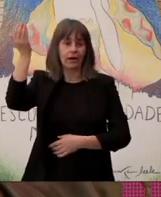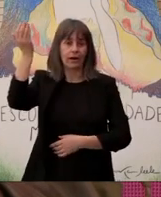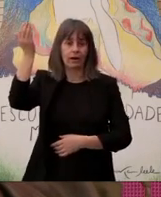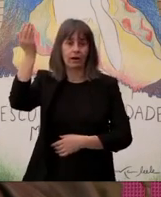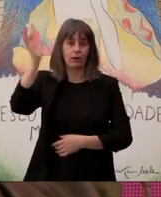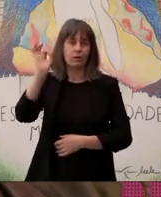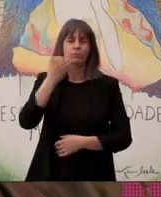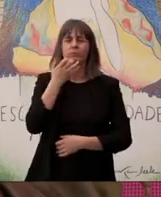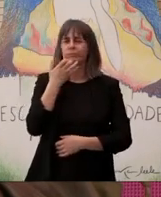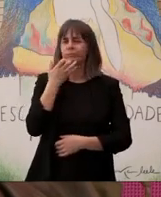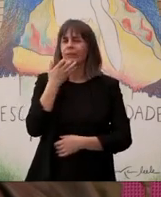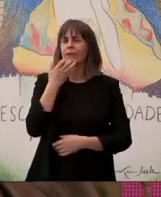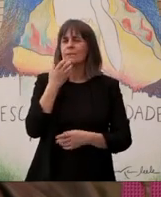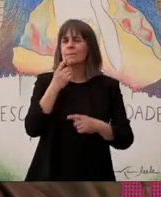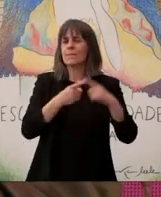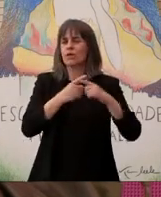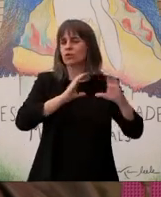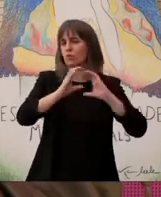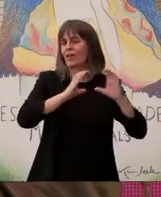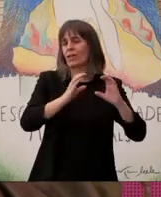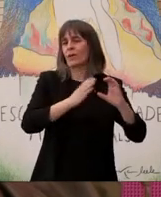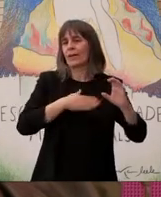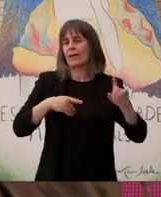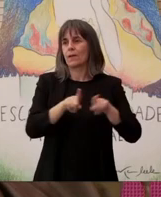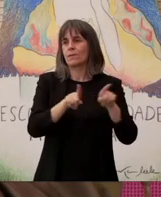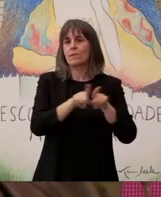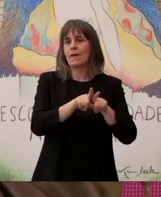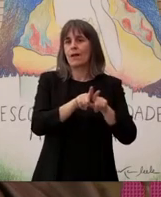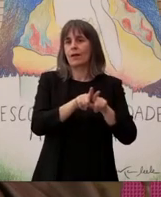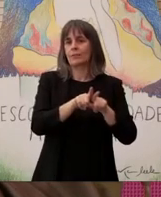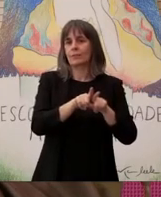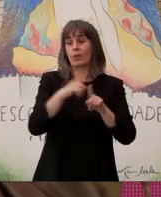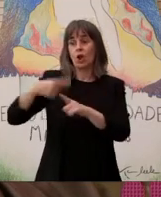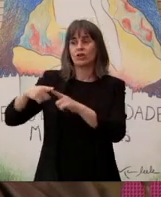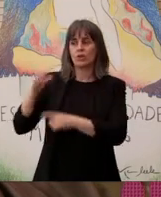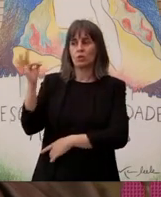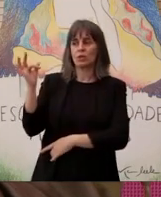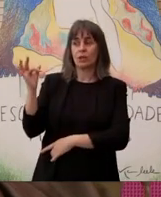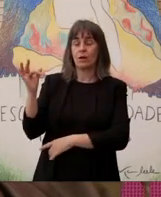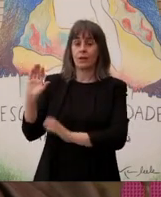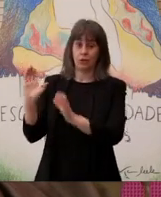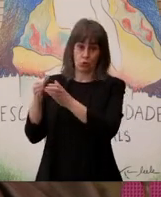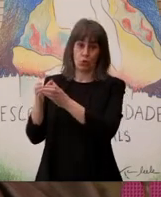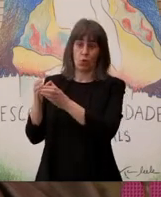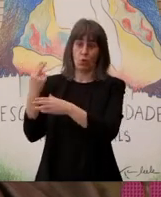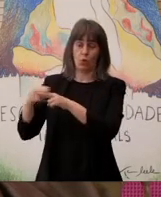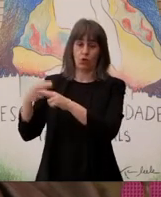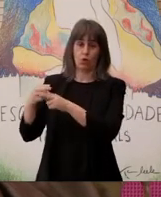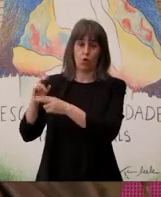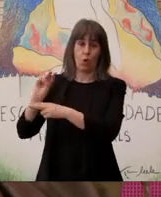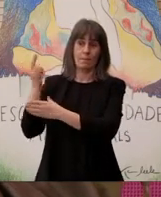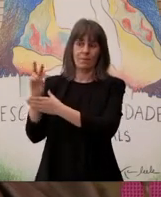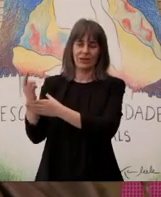ser mediática también tengo que decir las veces hay que hacer todo ovo que fiso bipartito también eucario ponían en valor Aquí